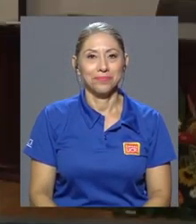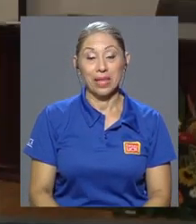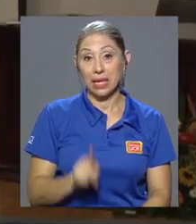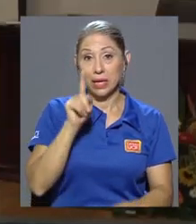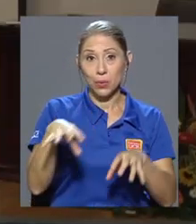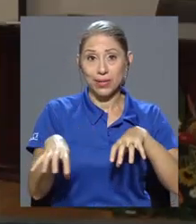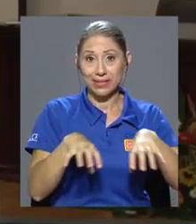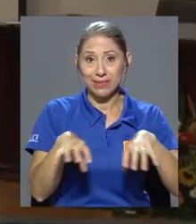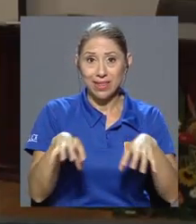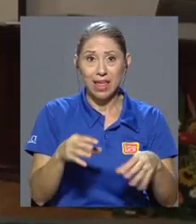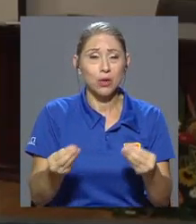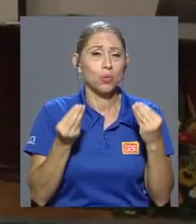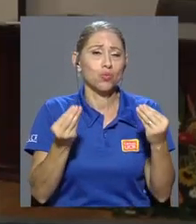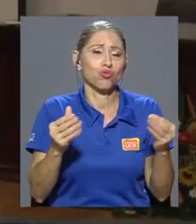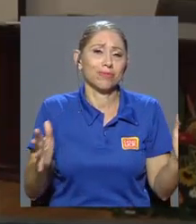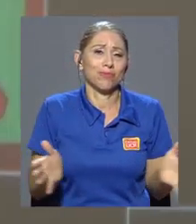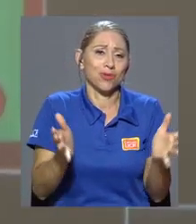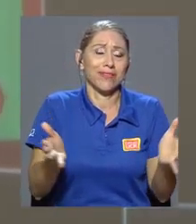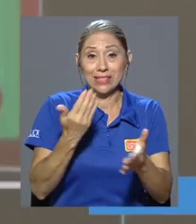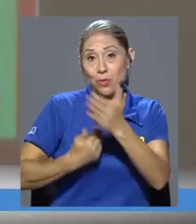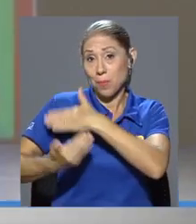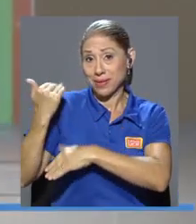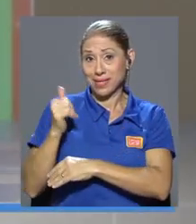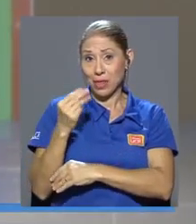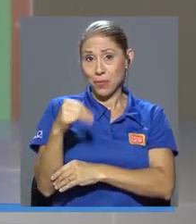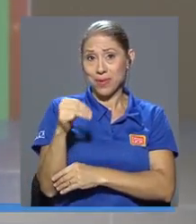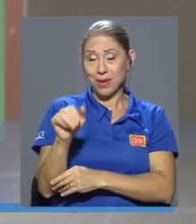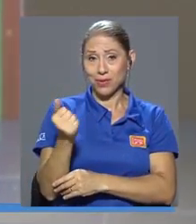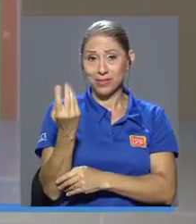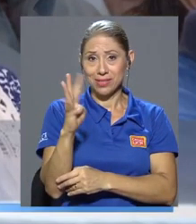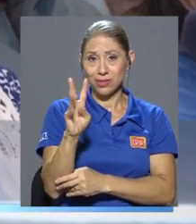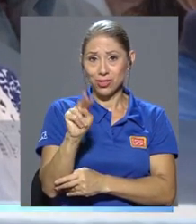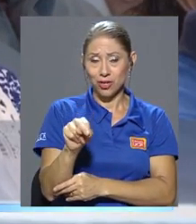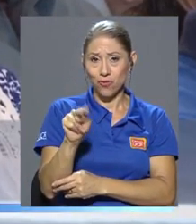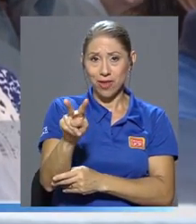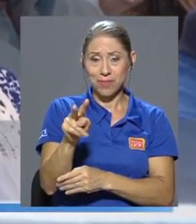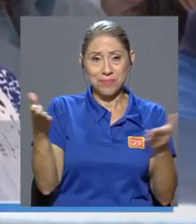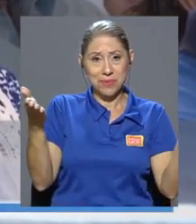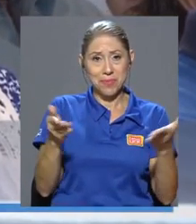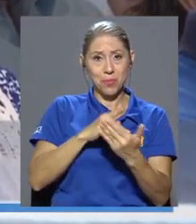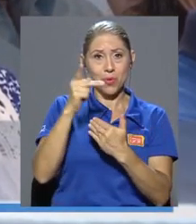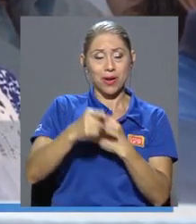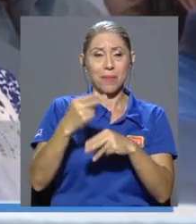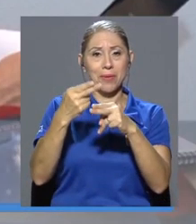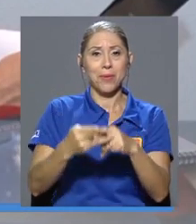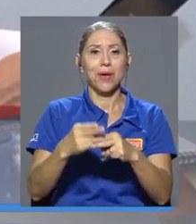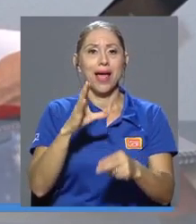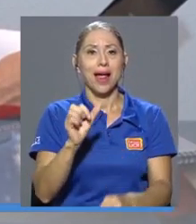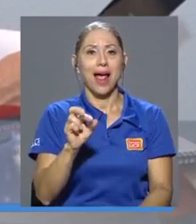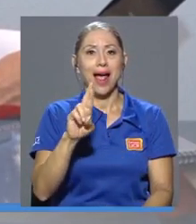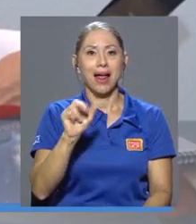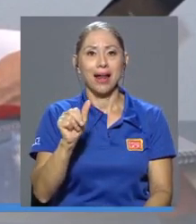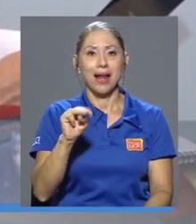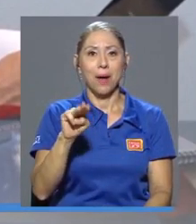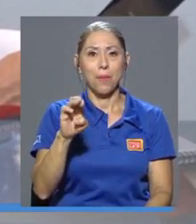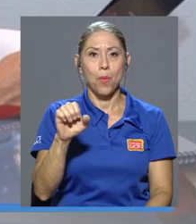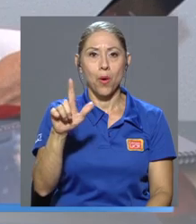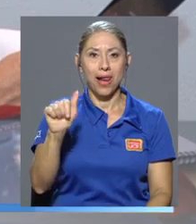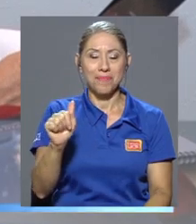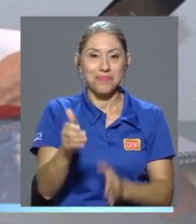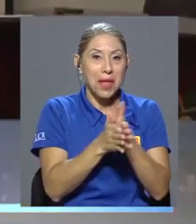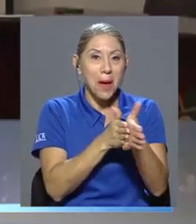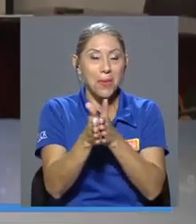En una actividad llena de motivación, el pasado miércoles 14 de noviembre se presentó el programa Carambola, aprovechando la